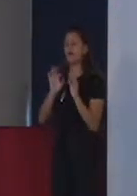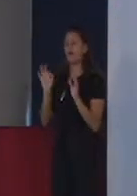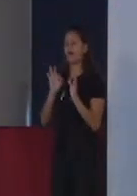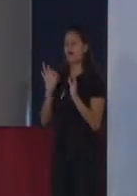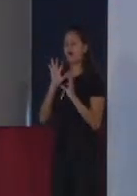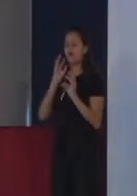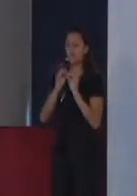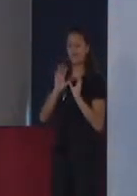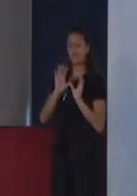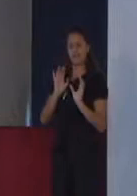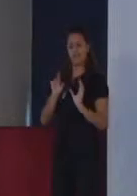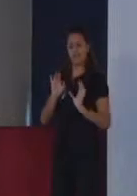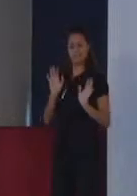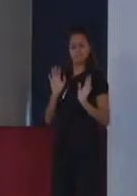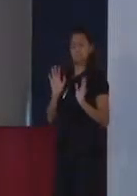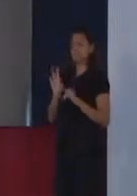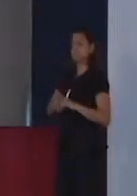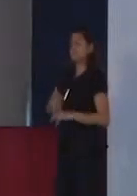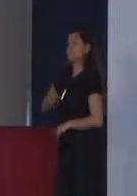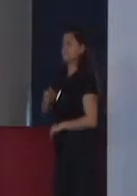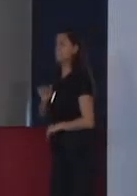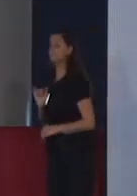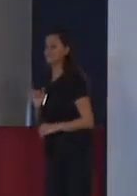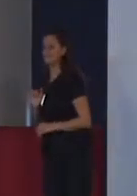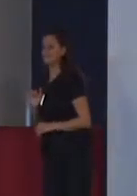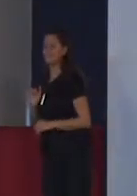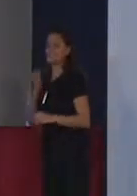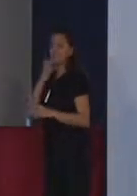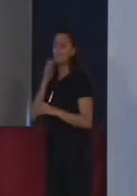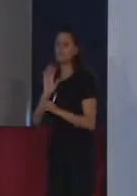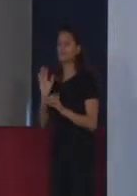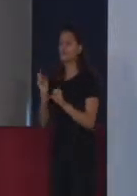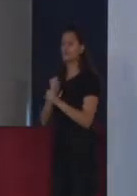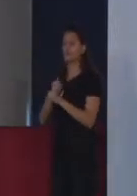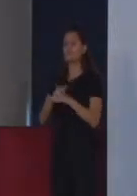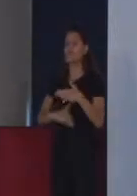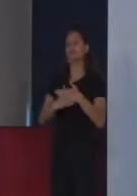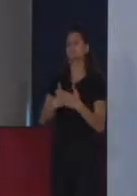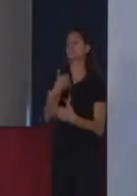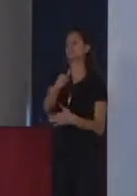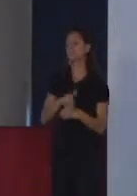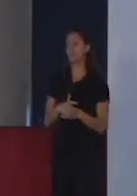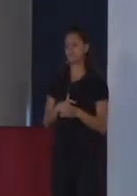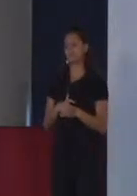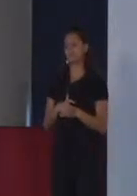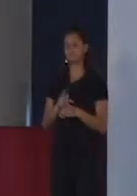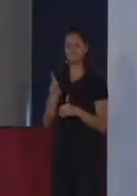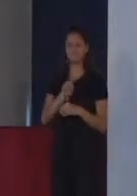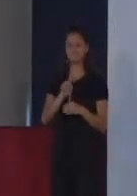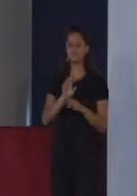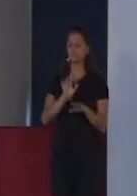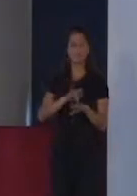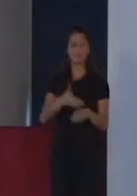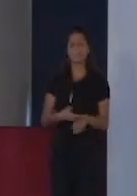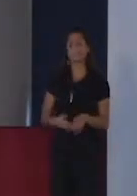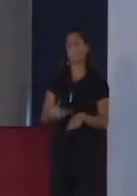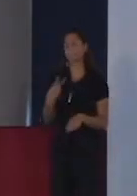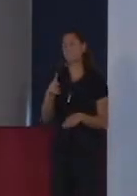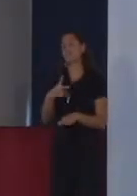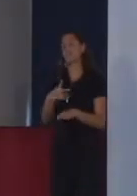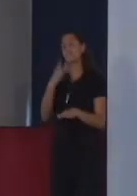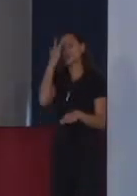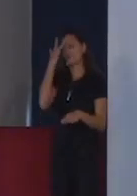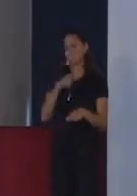menos concertar. Es más, si la sesión de trabajo iba hasta las 10 y pasó que no, toca quedarnos hasta después de mediodía porque no hemos